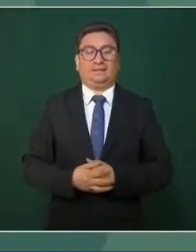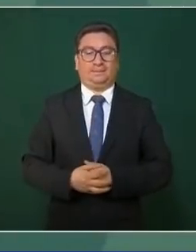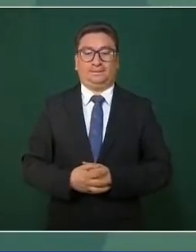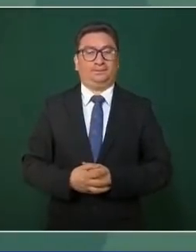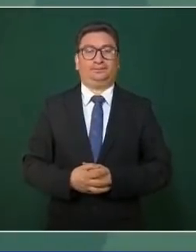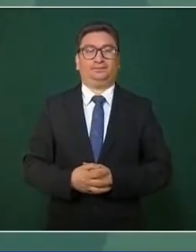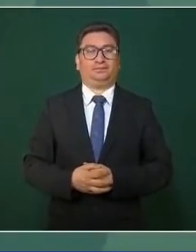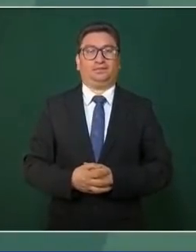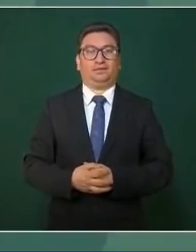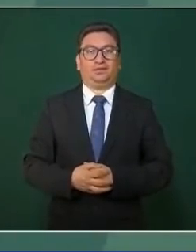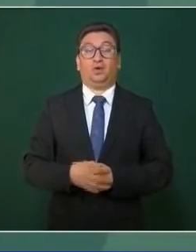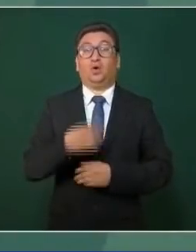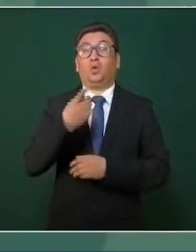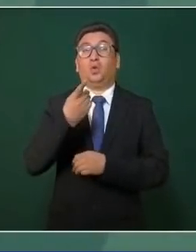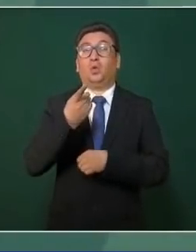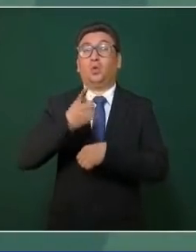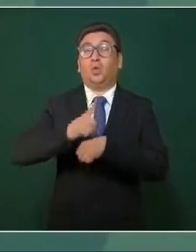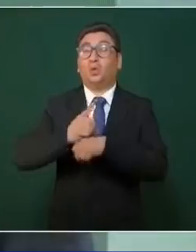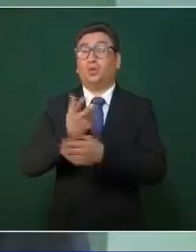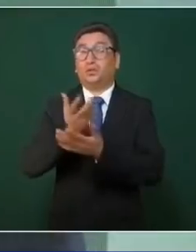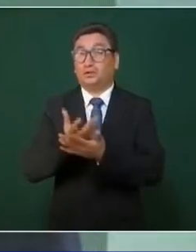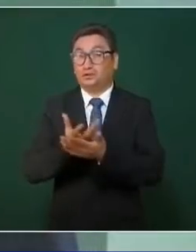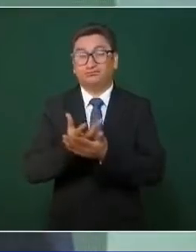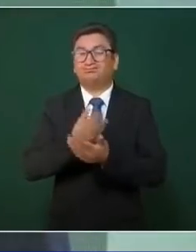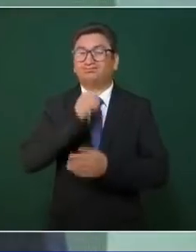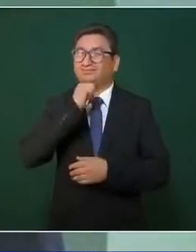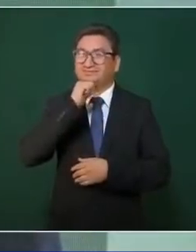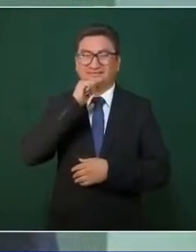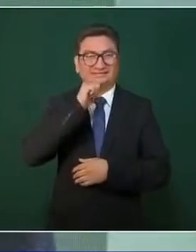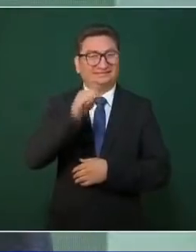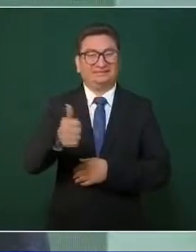ni siquiera un día de descanso a la semana.